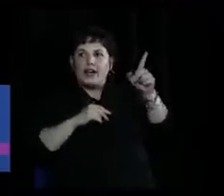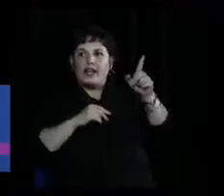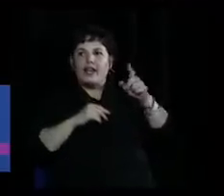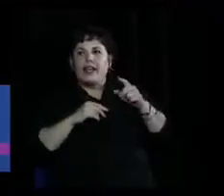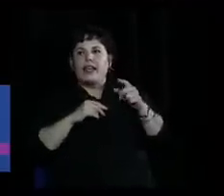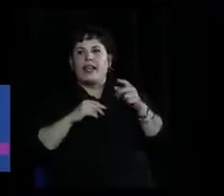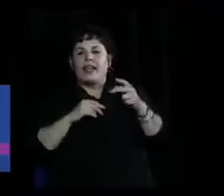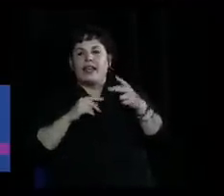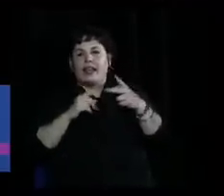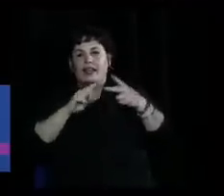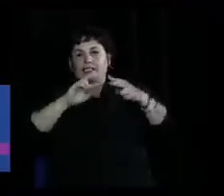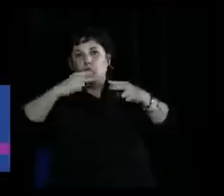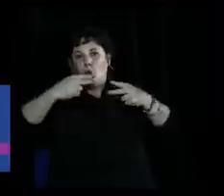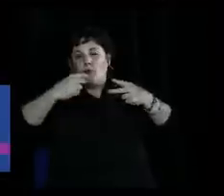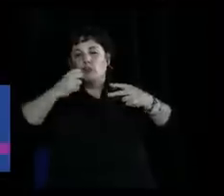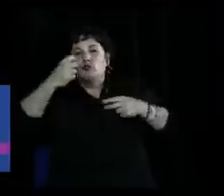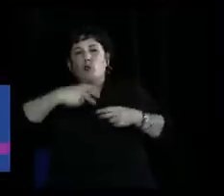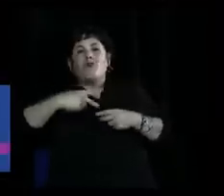Castaldebat.